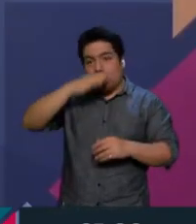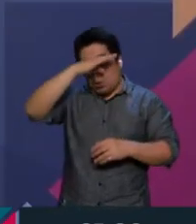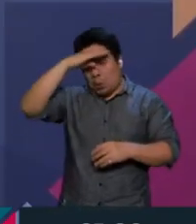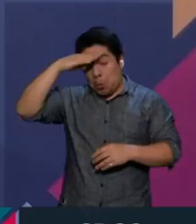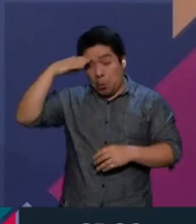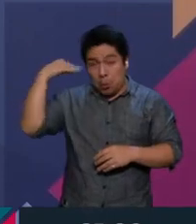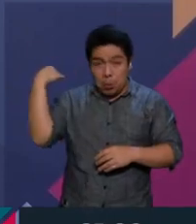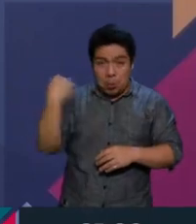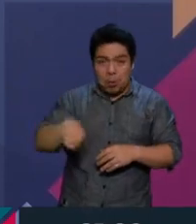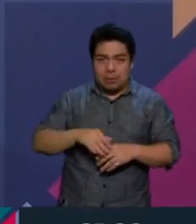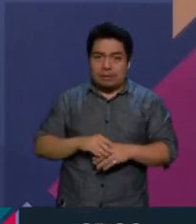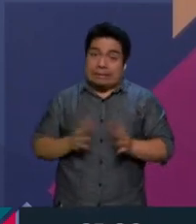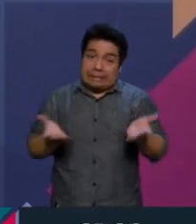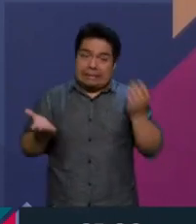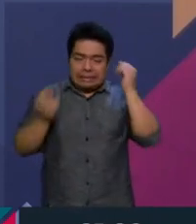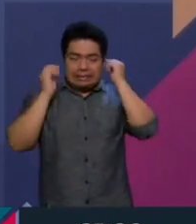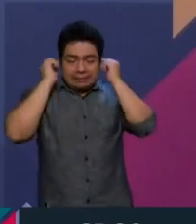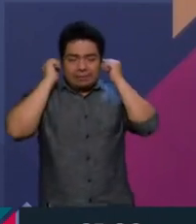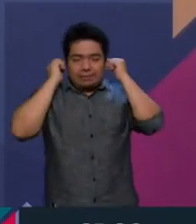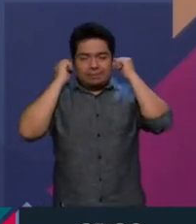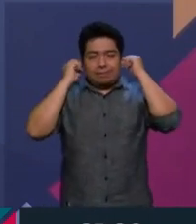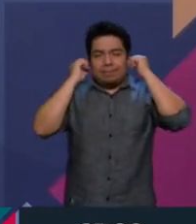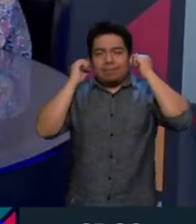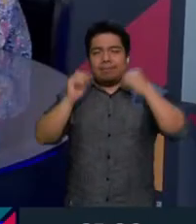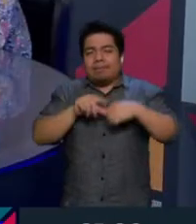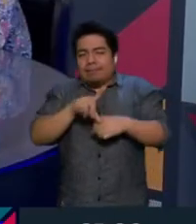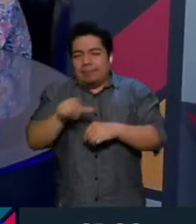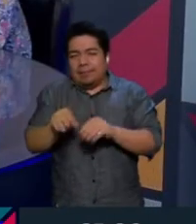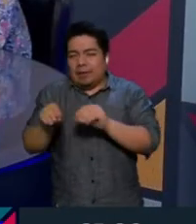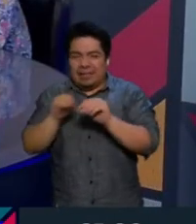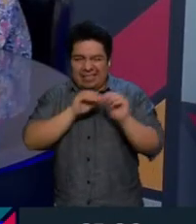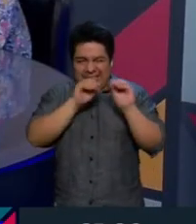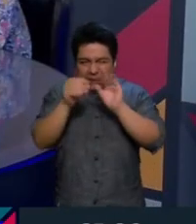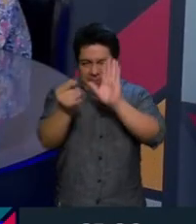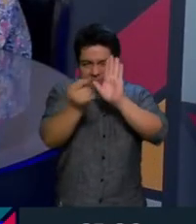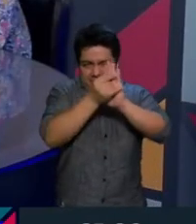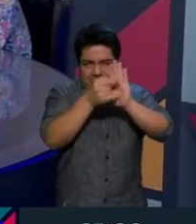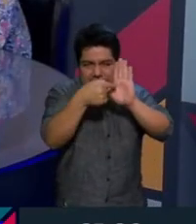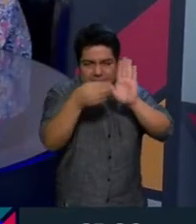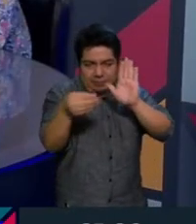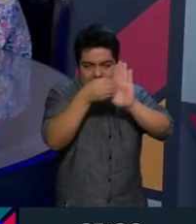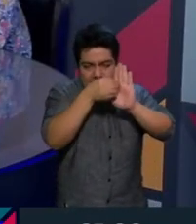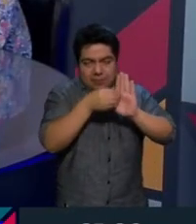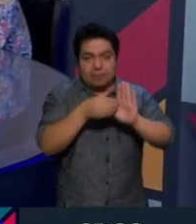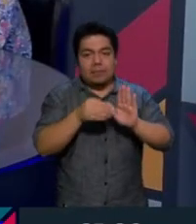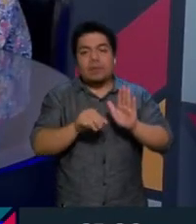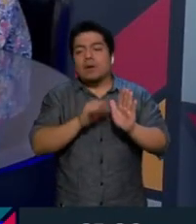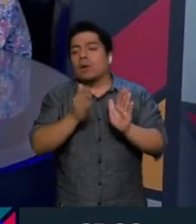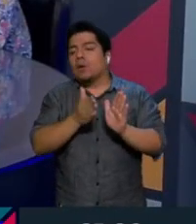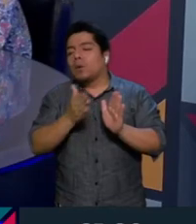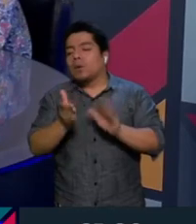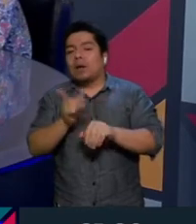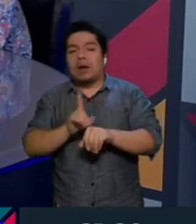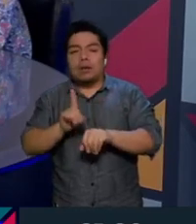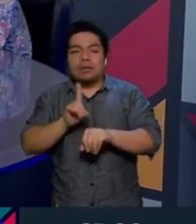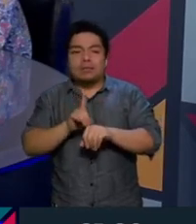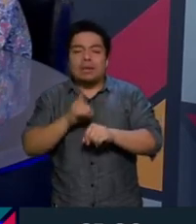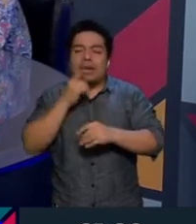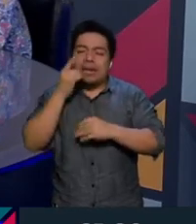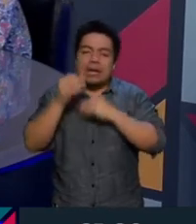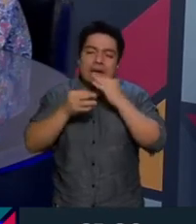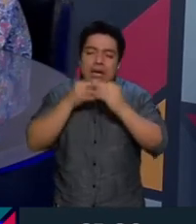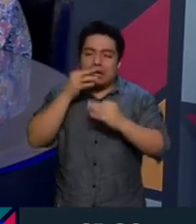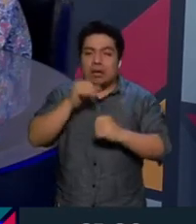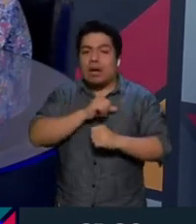que después de la colocación de esa placa, unos días después, en una rueda de prensa,